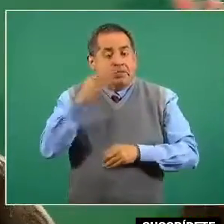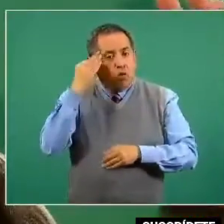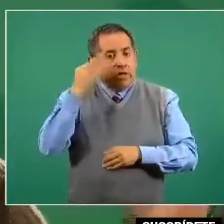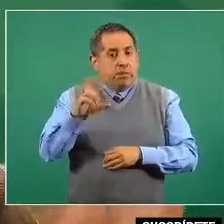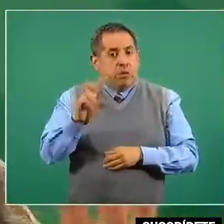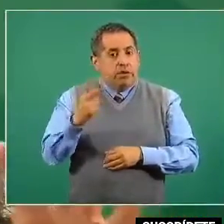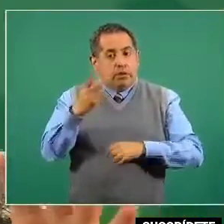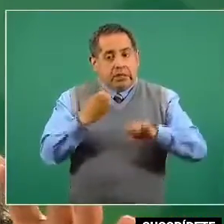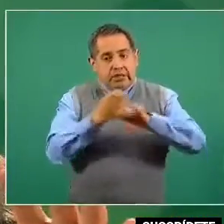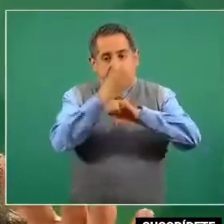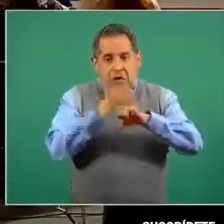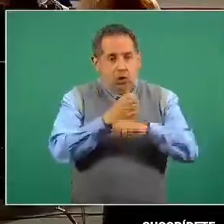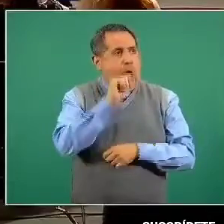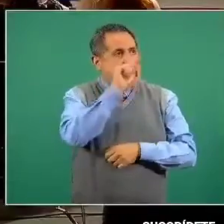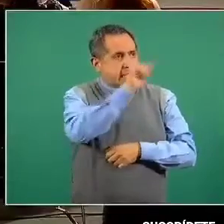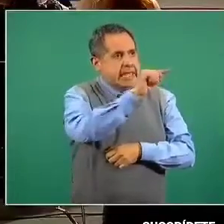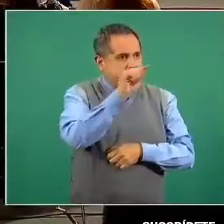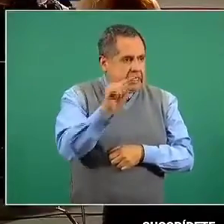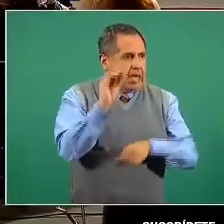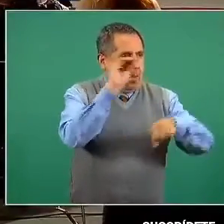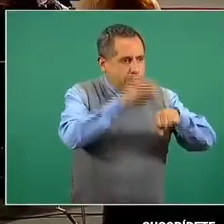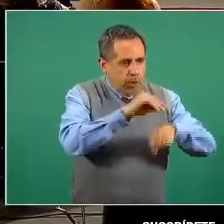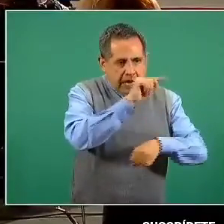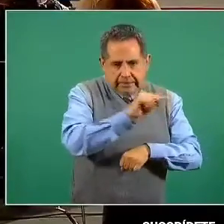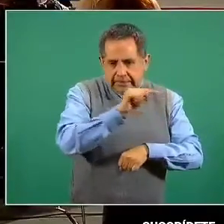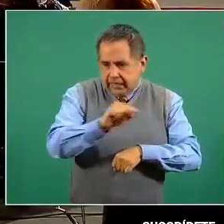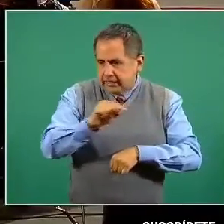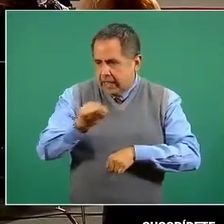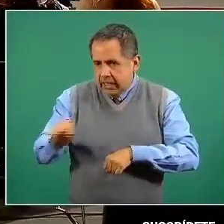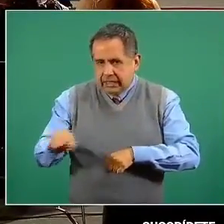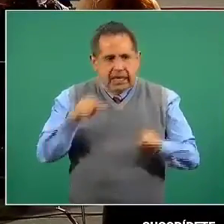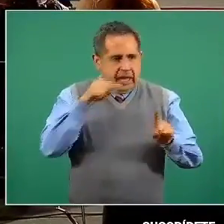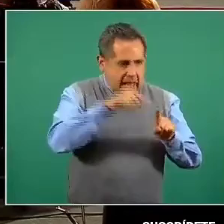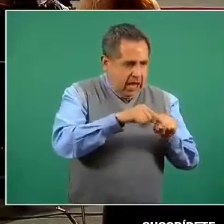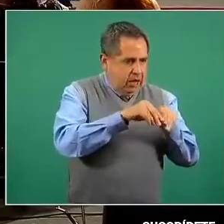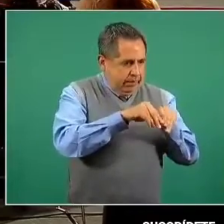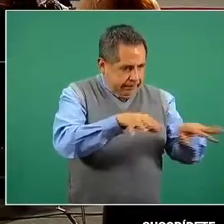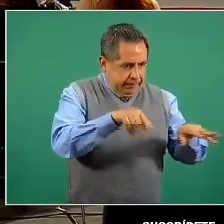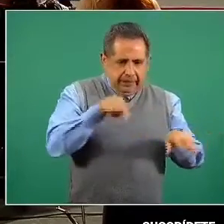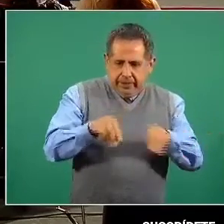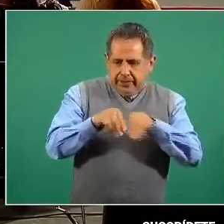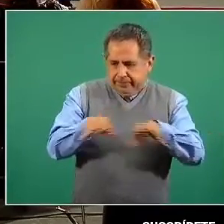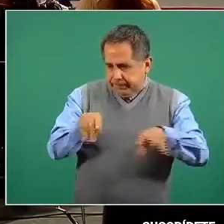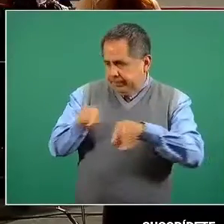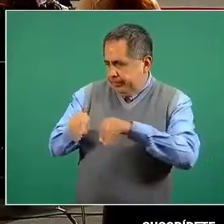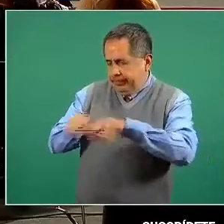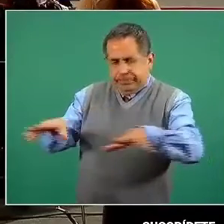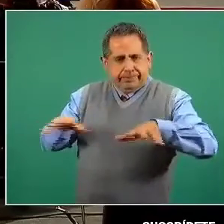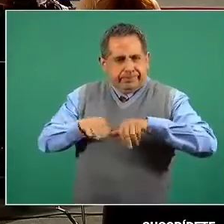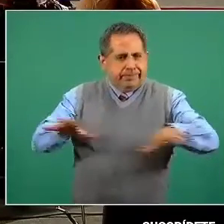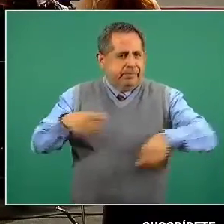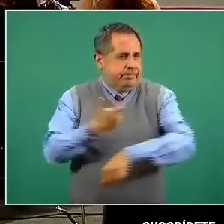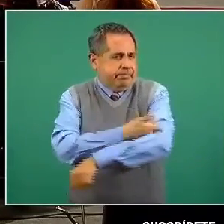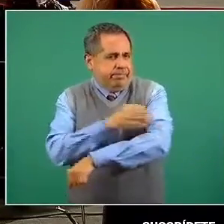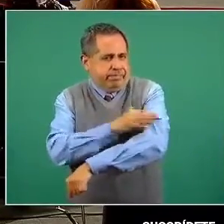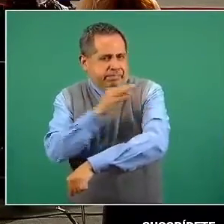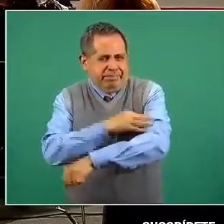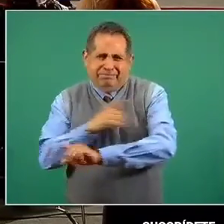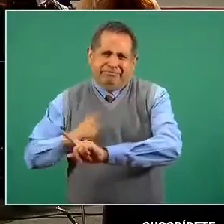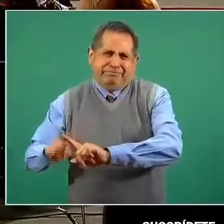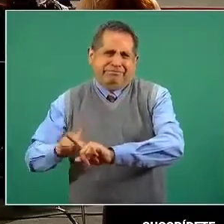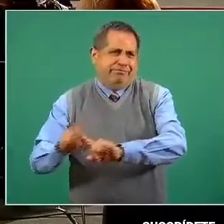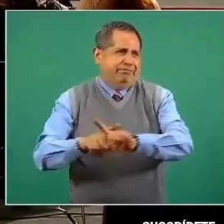federativas unidades de vacunación que se expanden por mucho. Vamos a tener múltiples unidades de